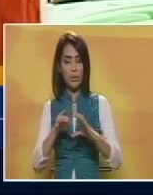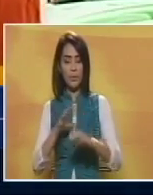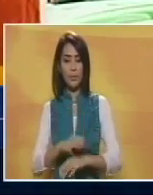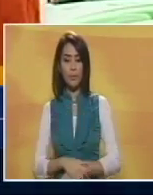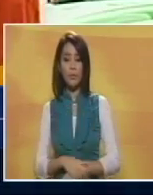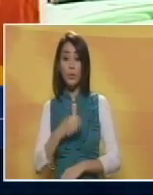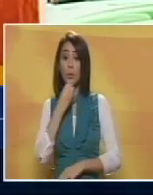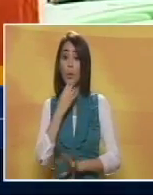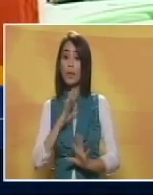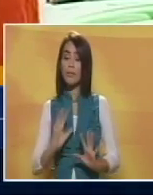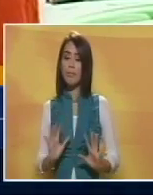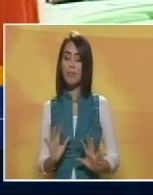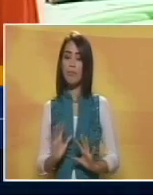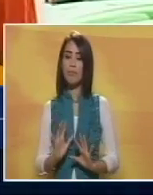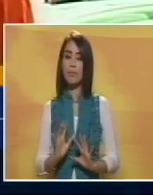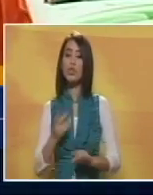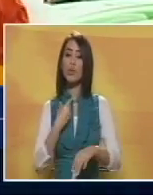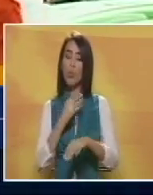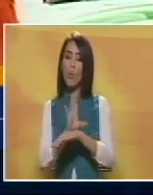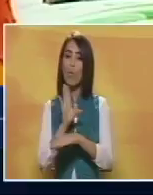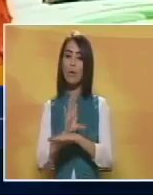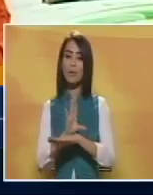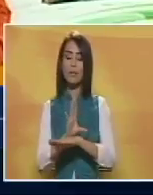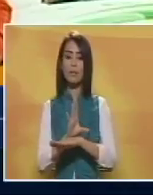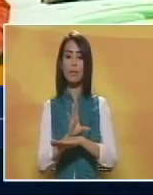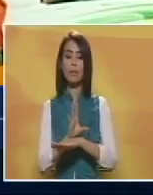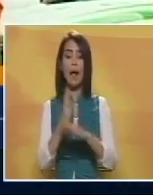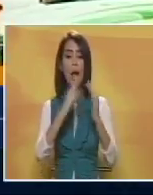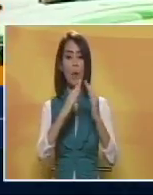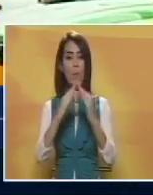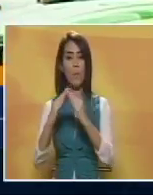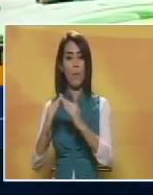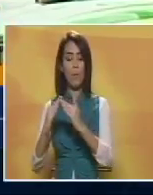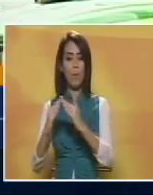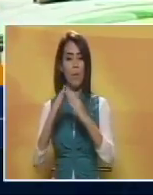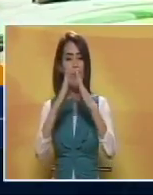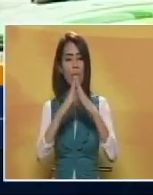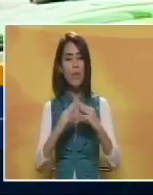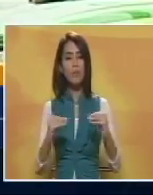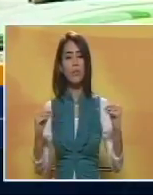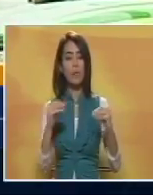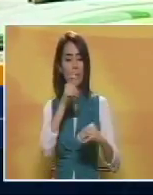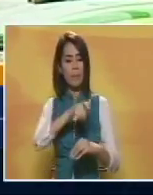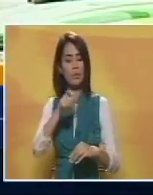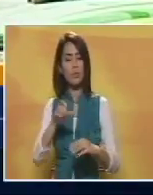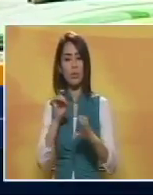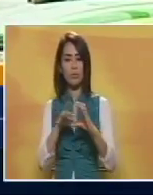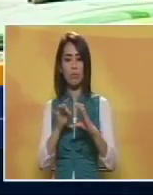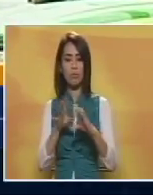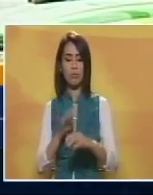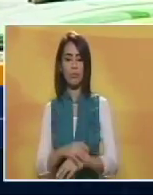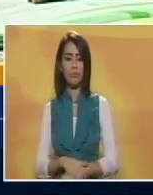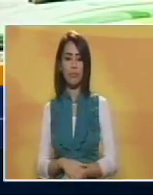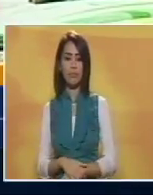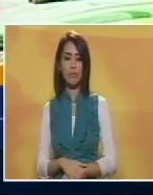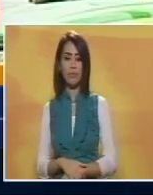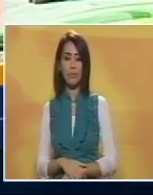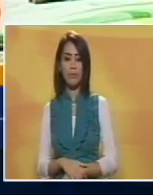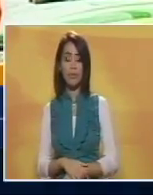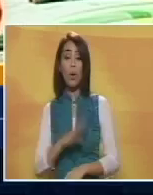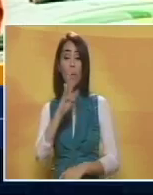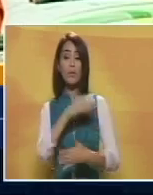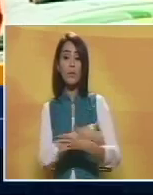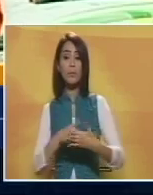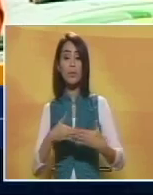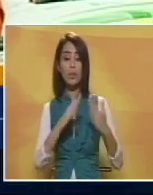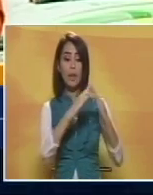Bueno, nosotros tenemos que proteger a los hogares de todos los carnetizados. Hemos llegado a 4